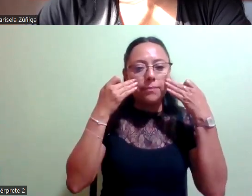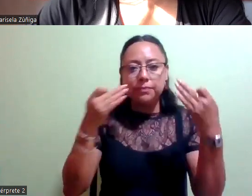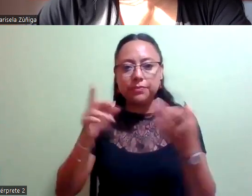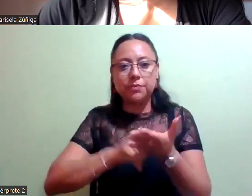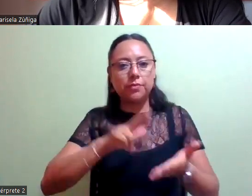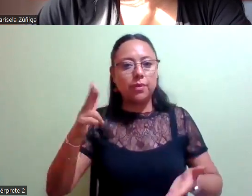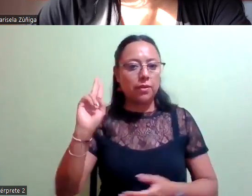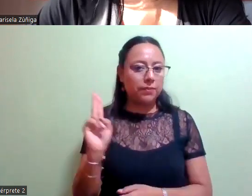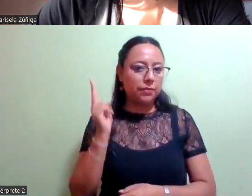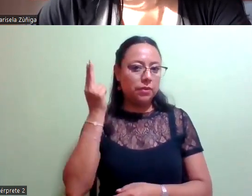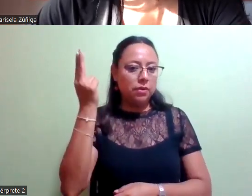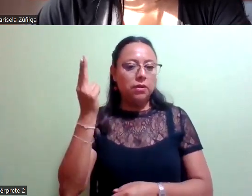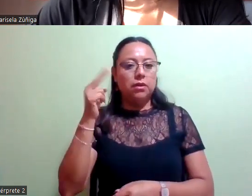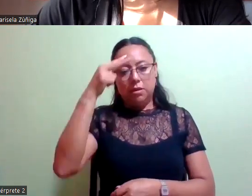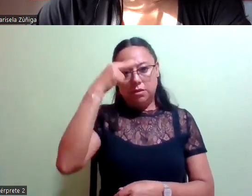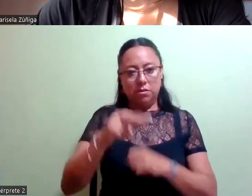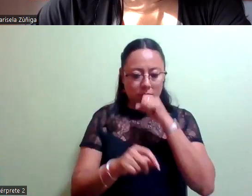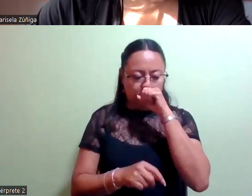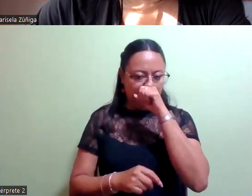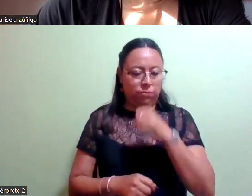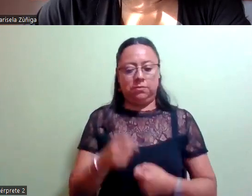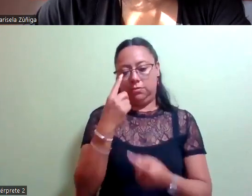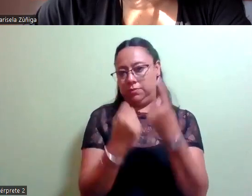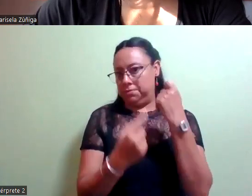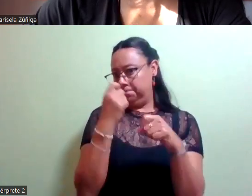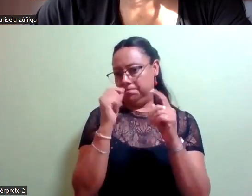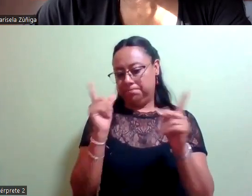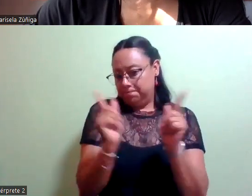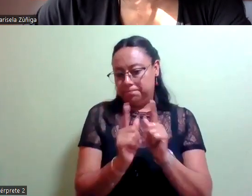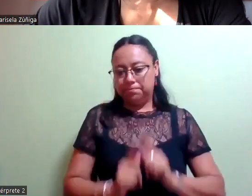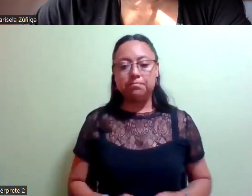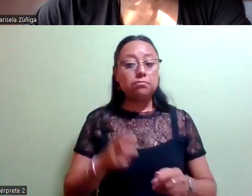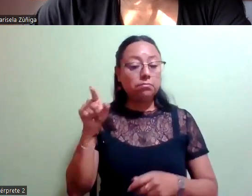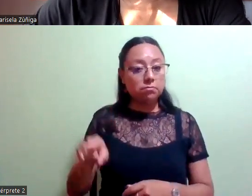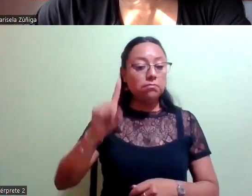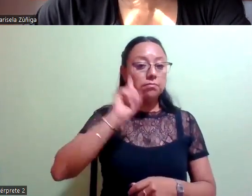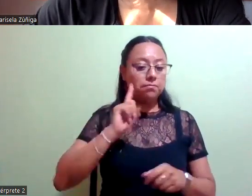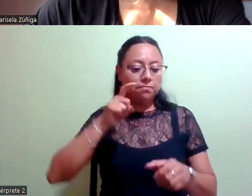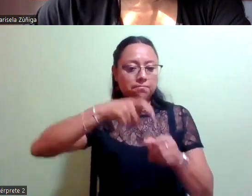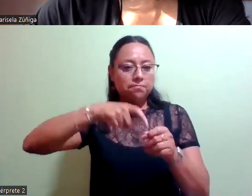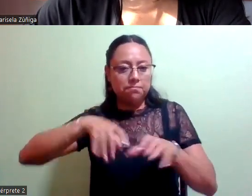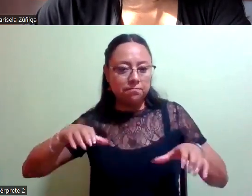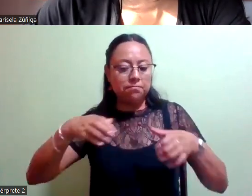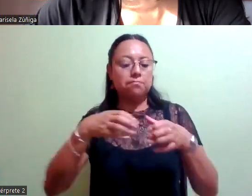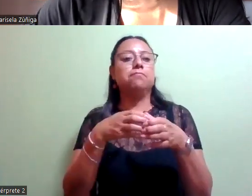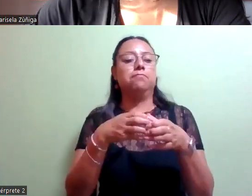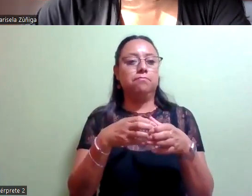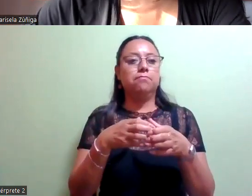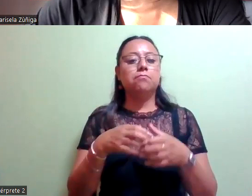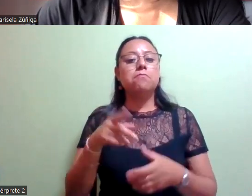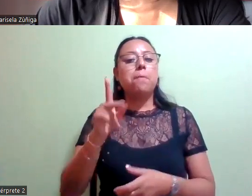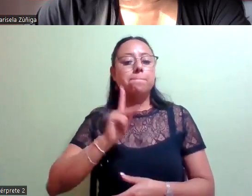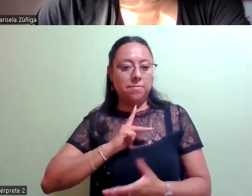de la Universidad de México, por mencionar solamente algunos. Es miembro del colectivo Decidir es mi derecho y